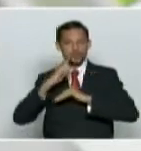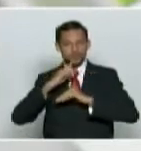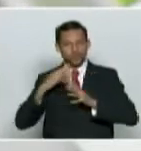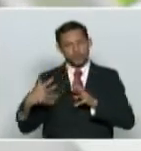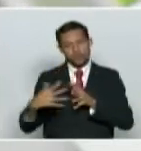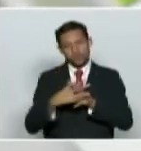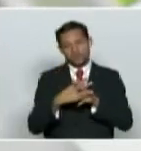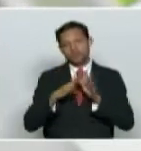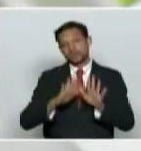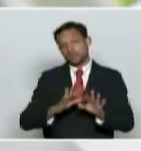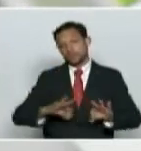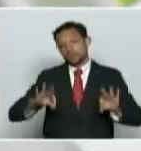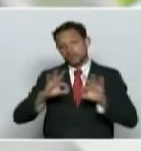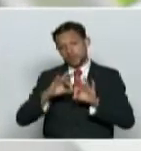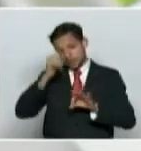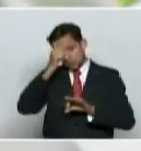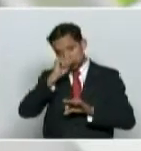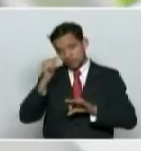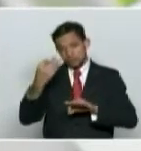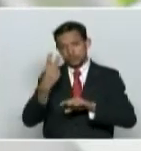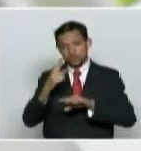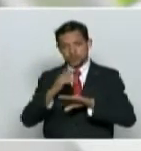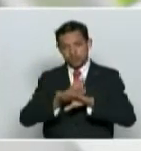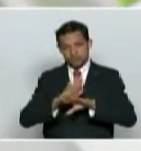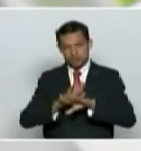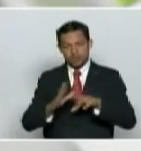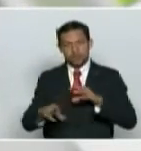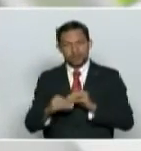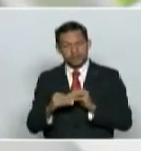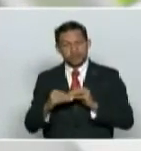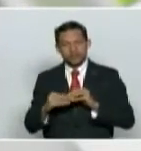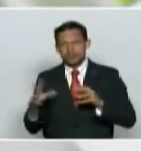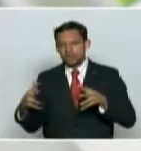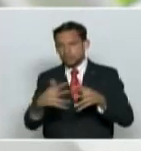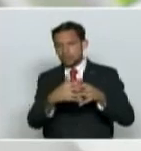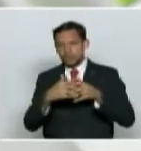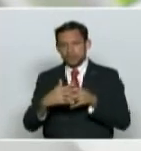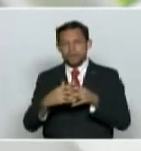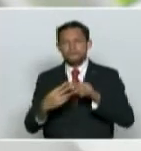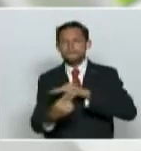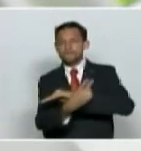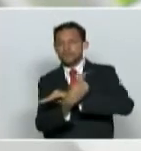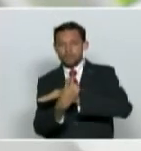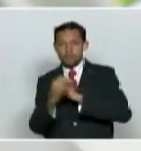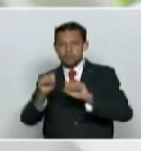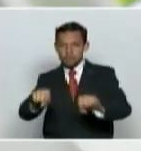Magazine Enseñas. La televisión es un derecho al que todos podemos acceder y disfrutar.